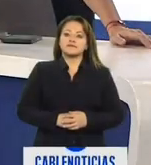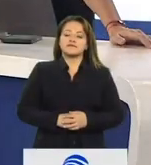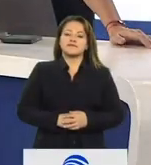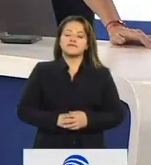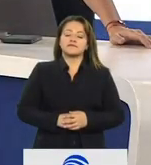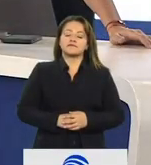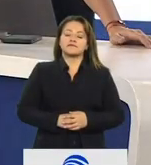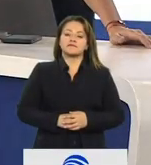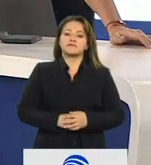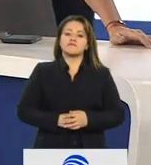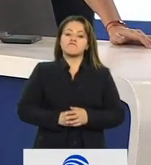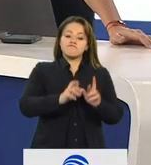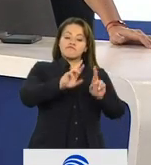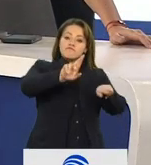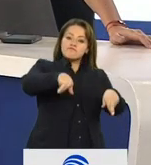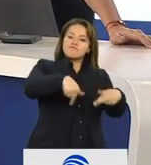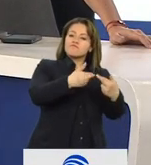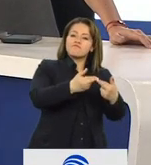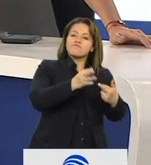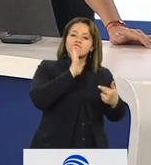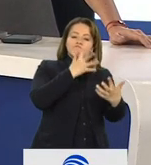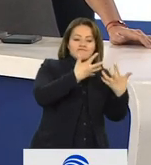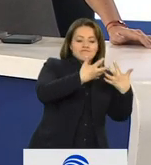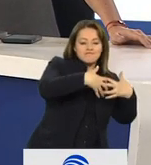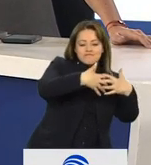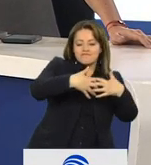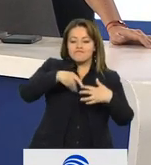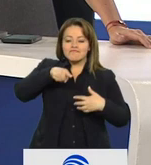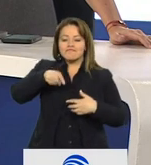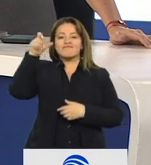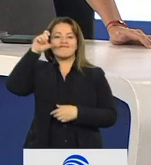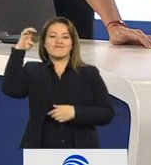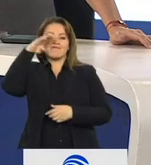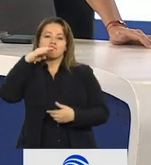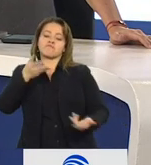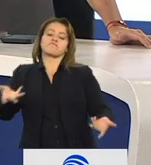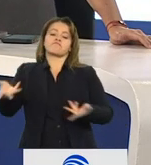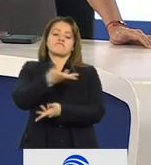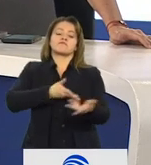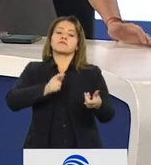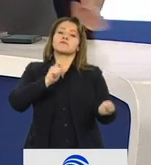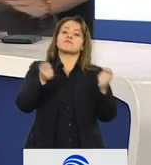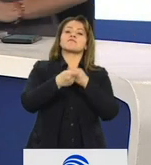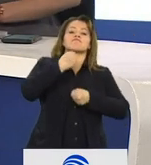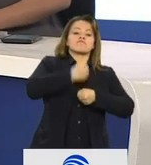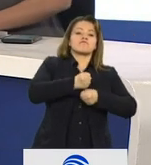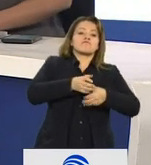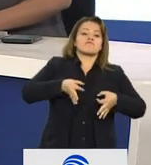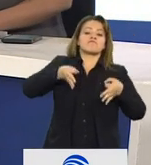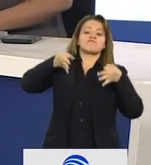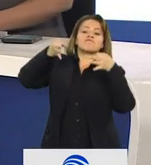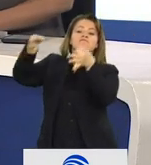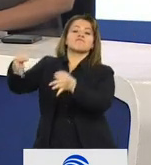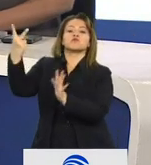Tras reunirse con los gremios más importantes del país, el presidente Gustavo Petro anunció que su reforma laboral queda aplazada hasta el